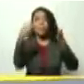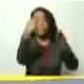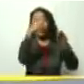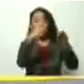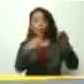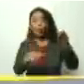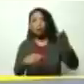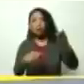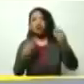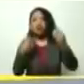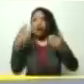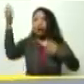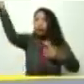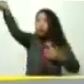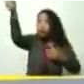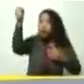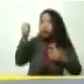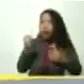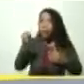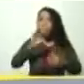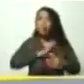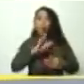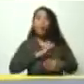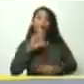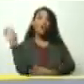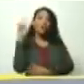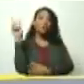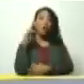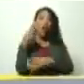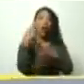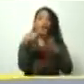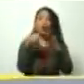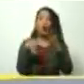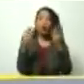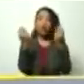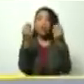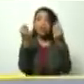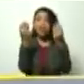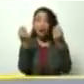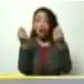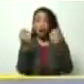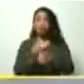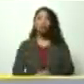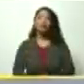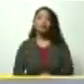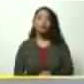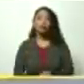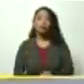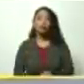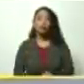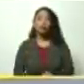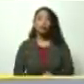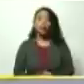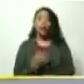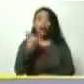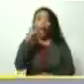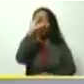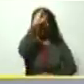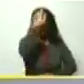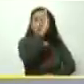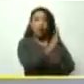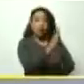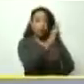para traer esos recursos que le pertenecen a Venezuela y tengan un impacto directo